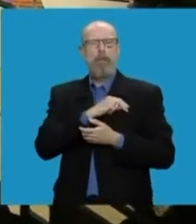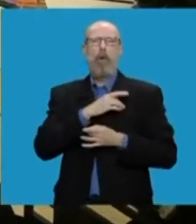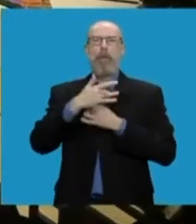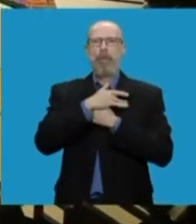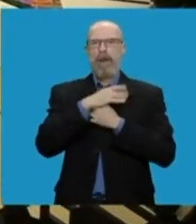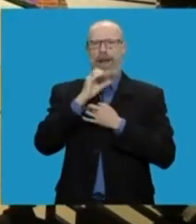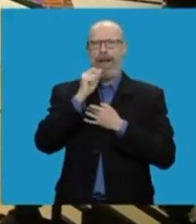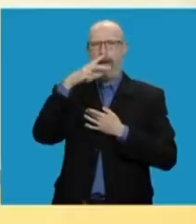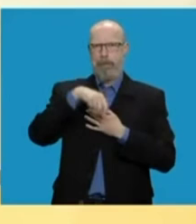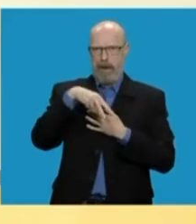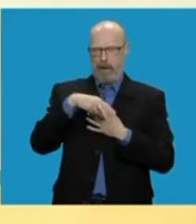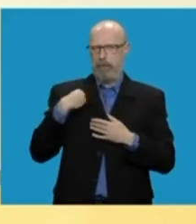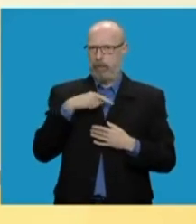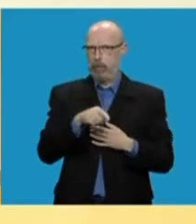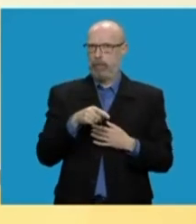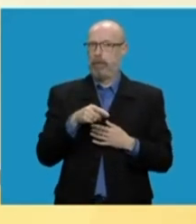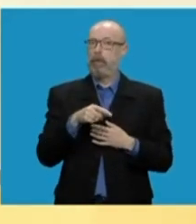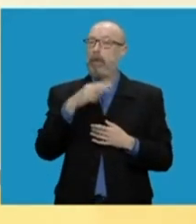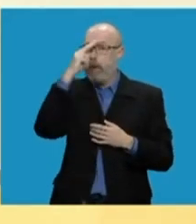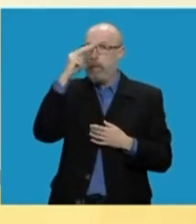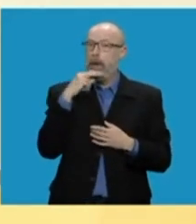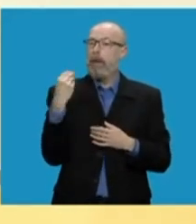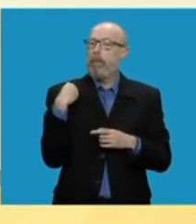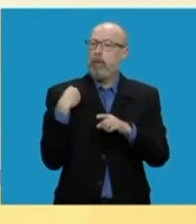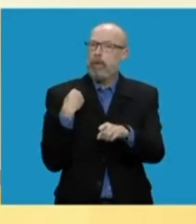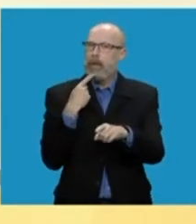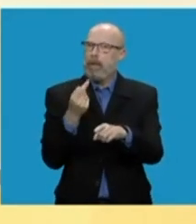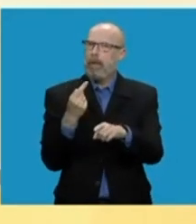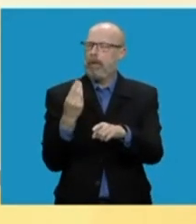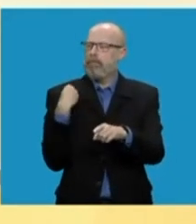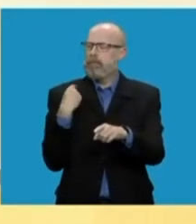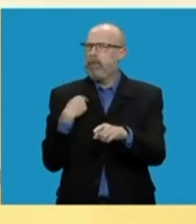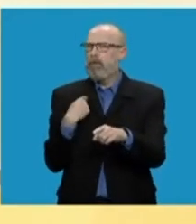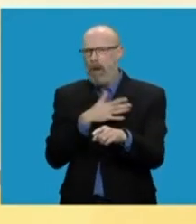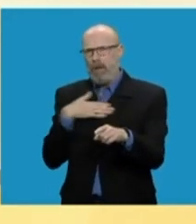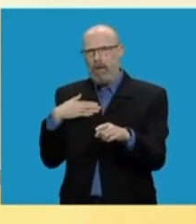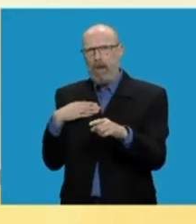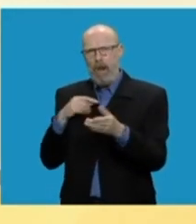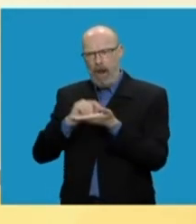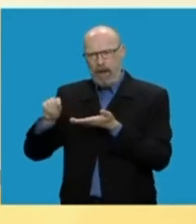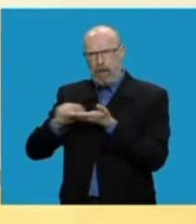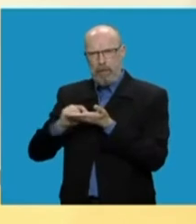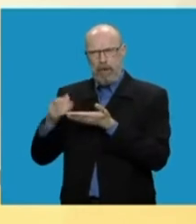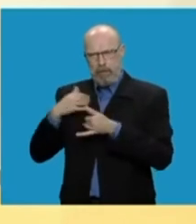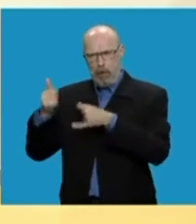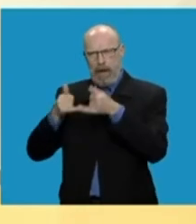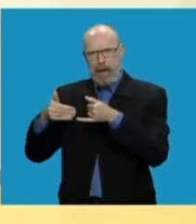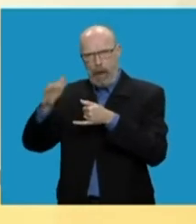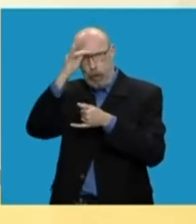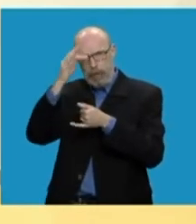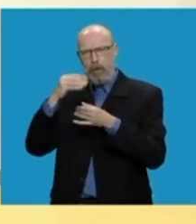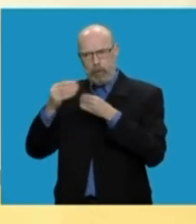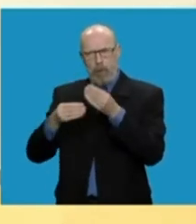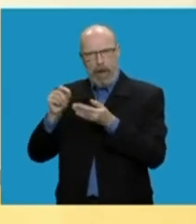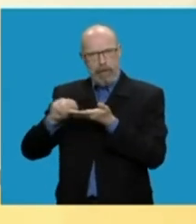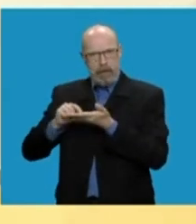mi padre me preguntó, Ángel, ¿te atreves a escribir la crónica de la carrera del domingo?